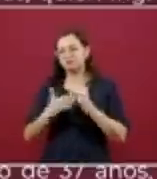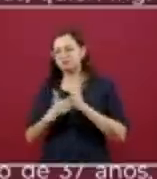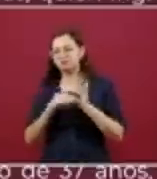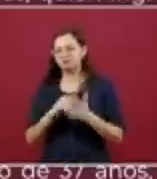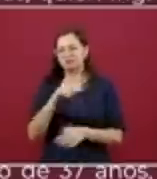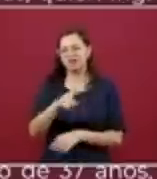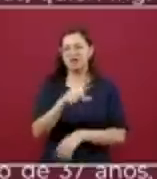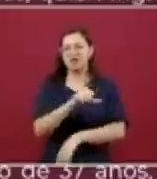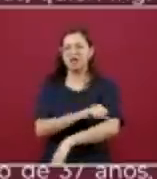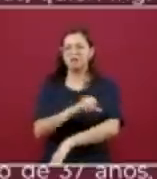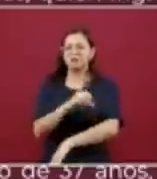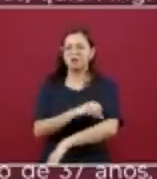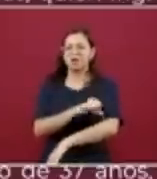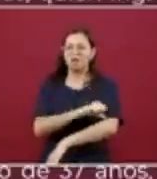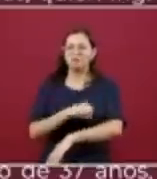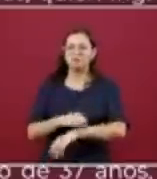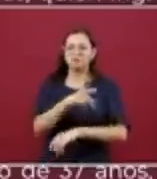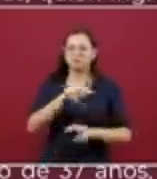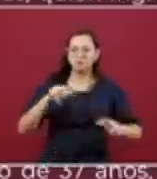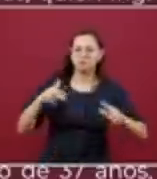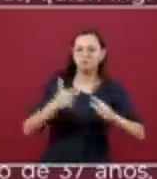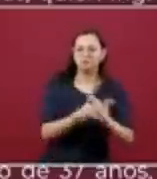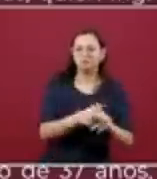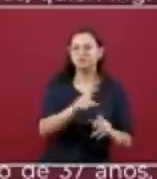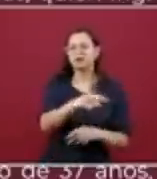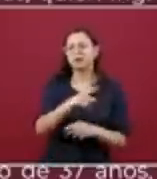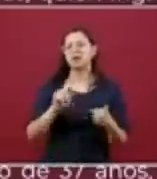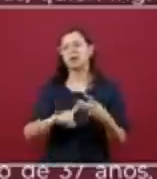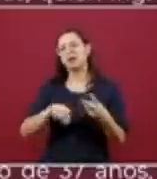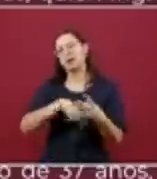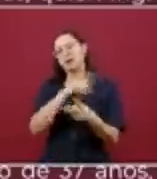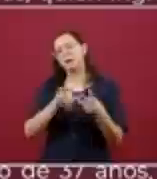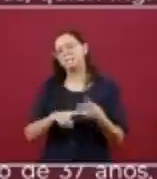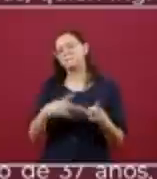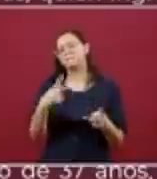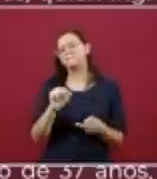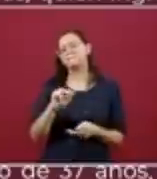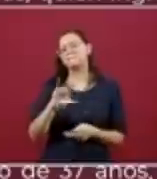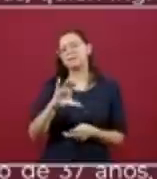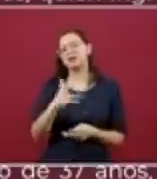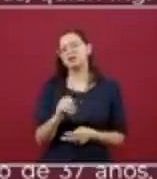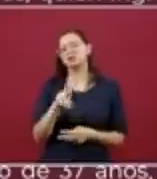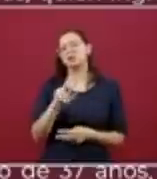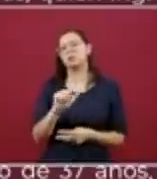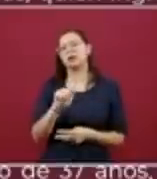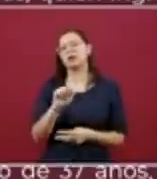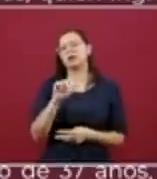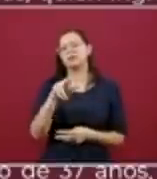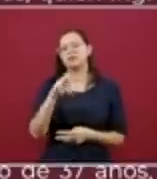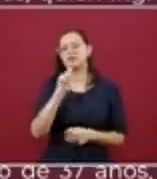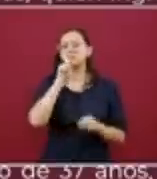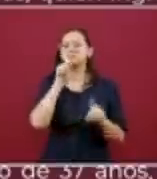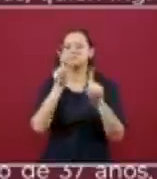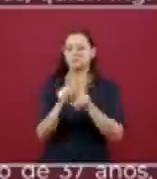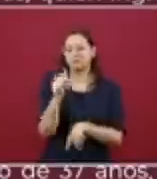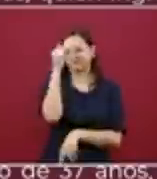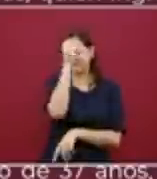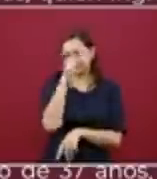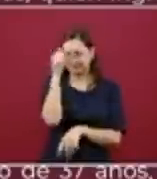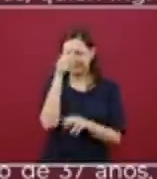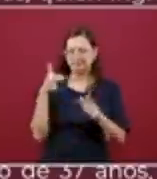Obregón. Pancho Valentino es un criminal que asesinó a un cura y